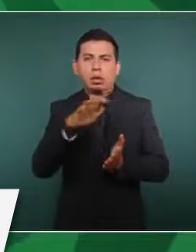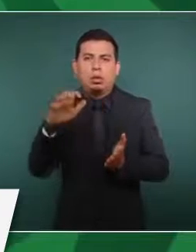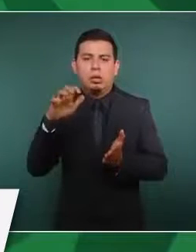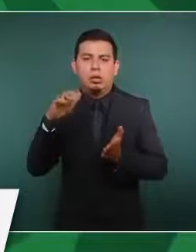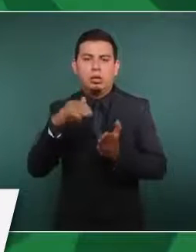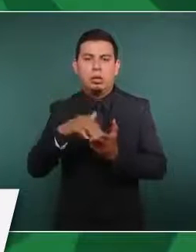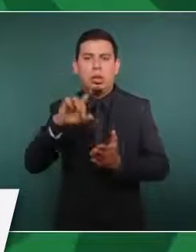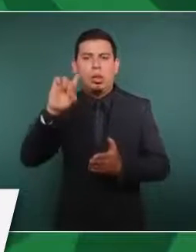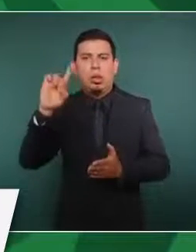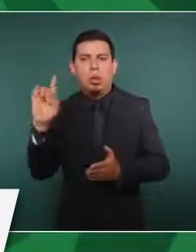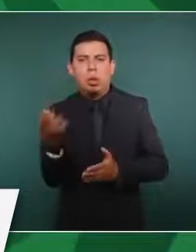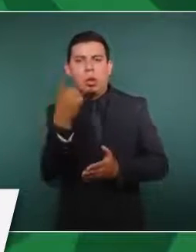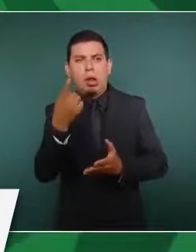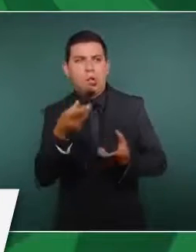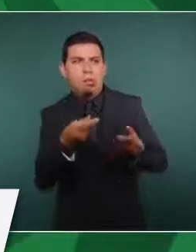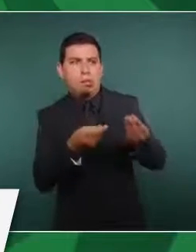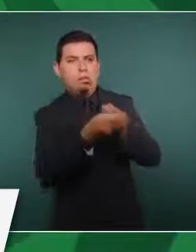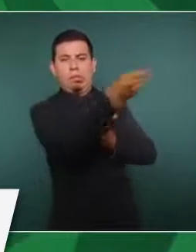10,500,000 dólares.